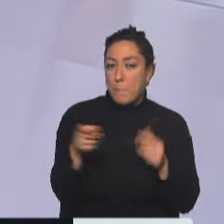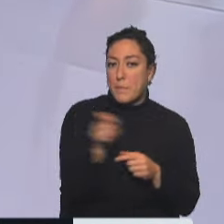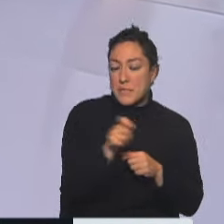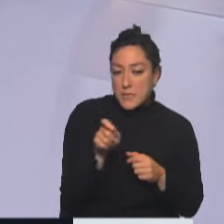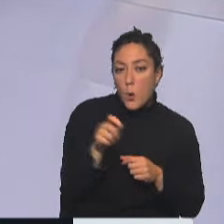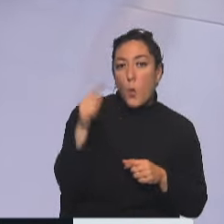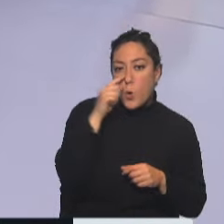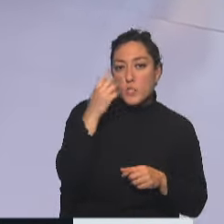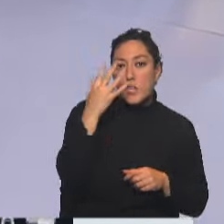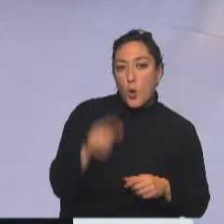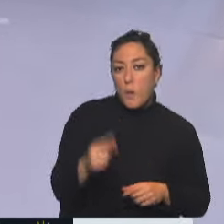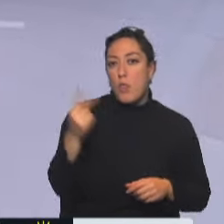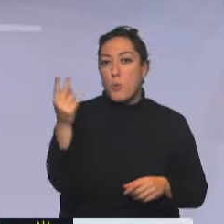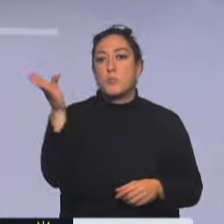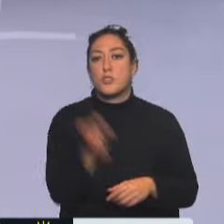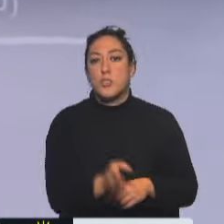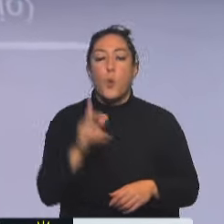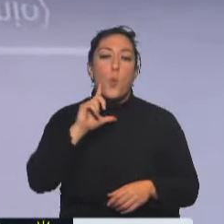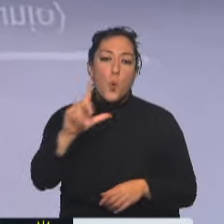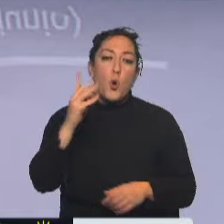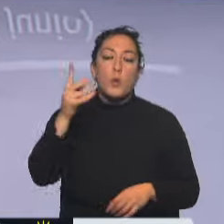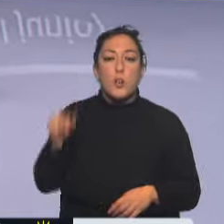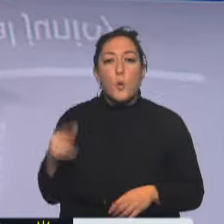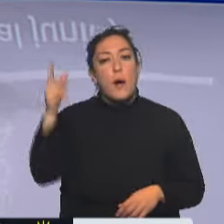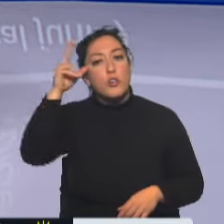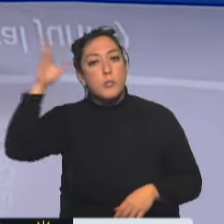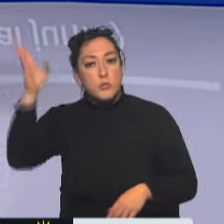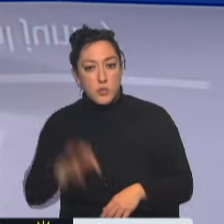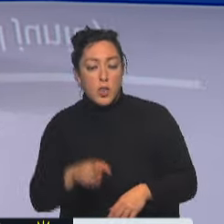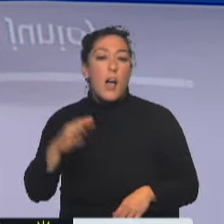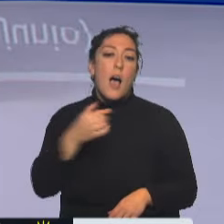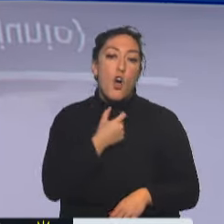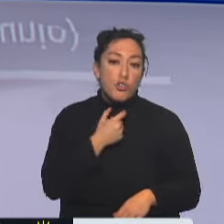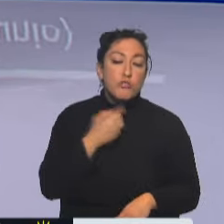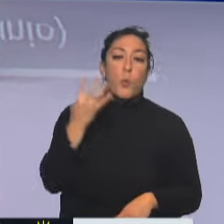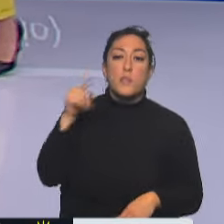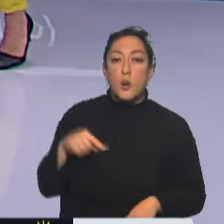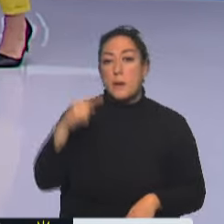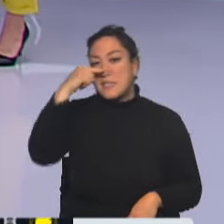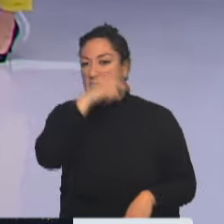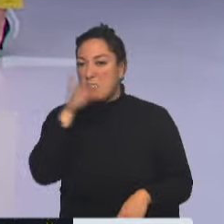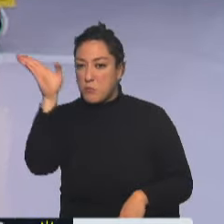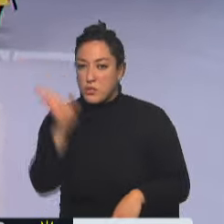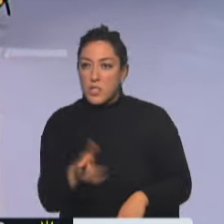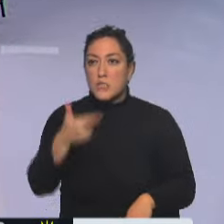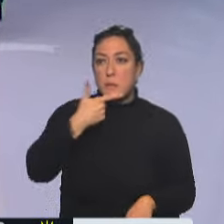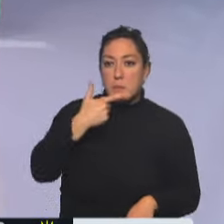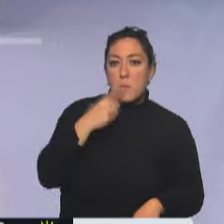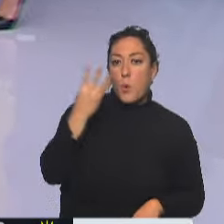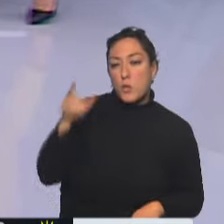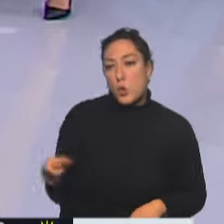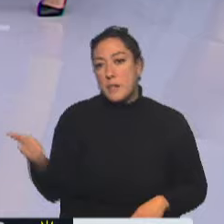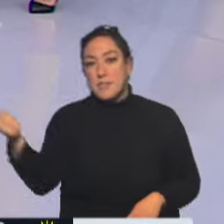un 5,2%, para julio un 4,8%, para agosto un 4,7%, septiembre